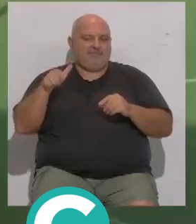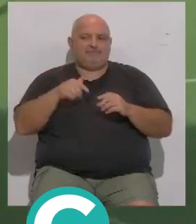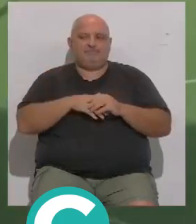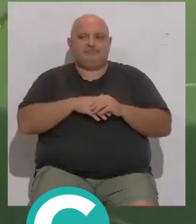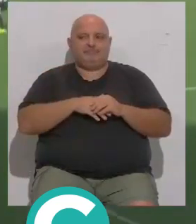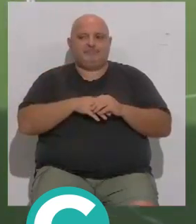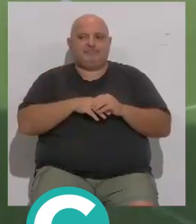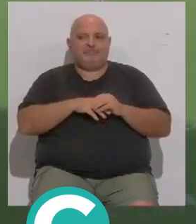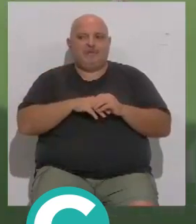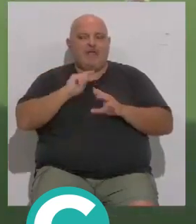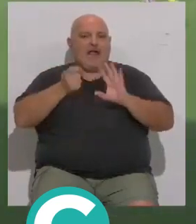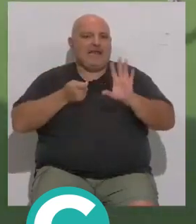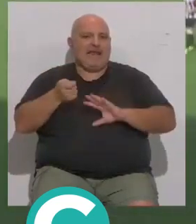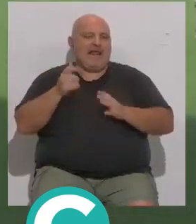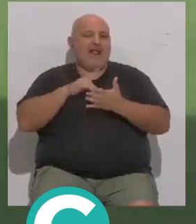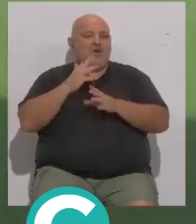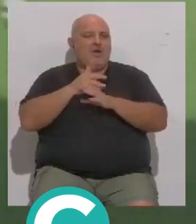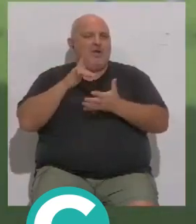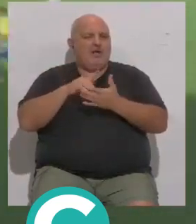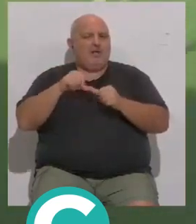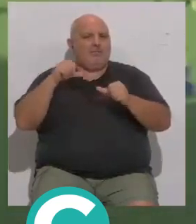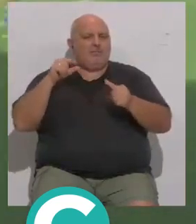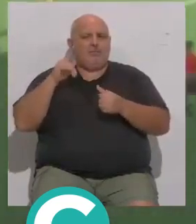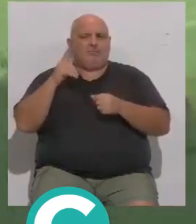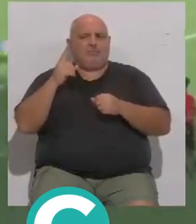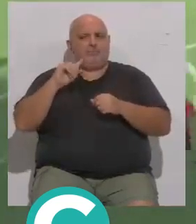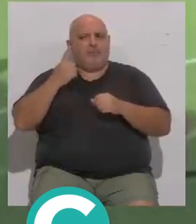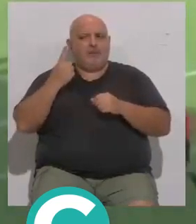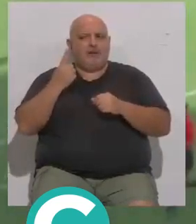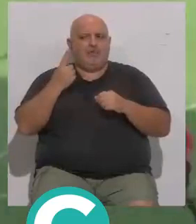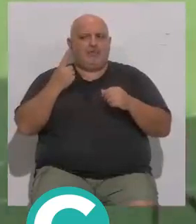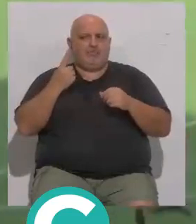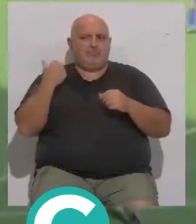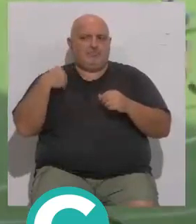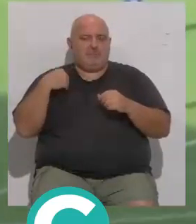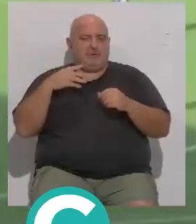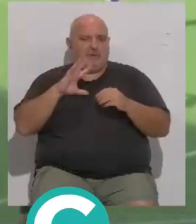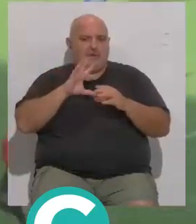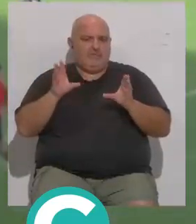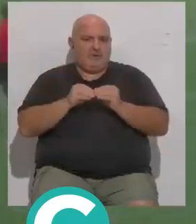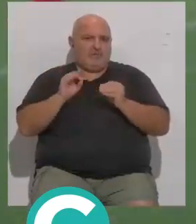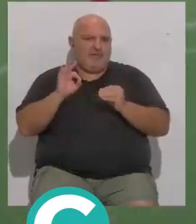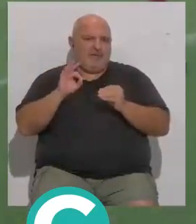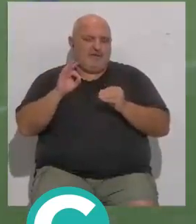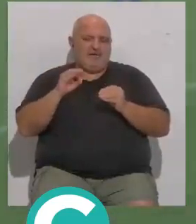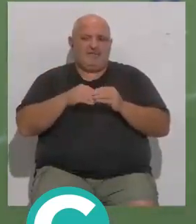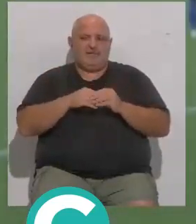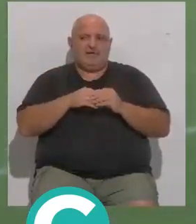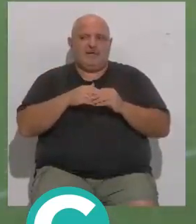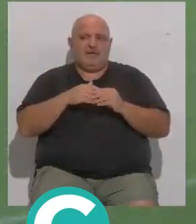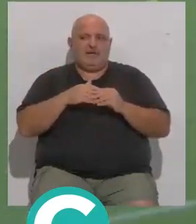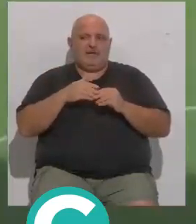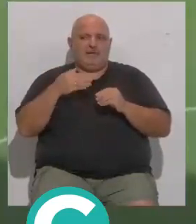Vamos a ver esas imágenes. Muy pronto, a los primeros minutos, vemos esa jugada y se vio sorprendido el equipo